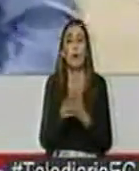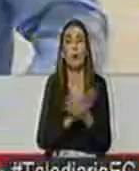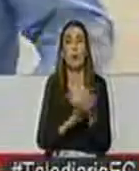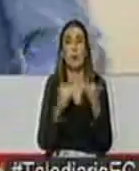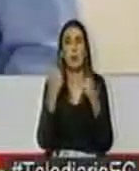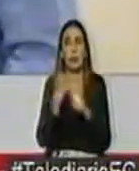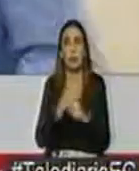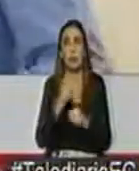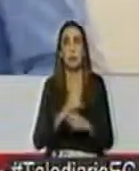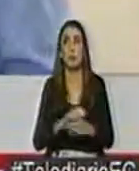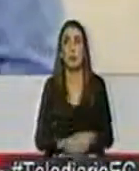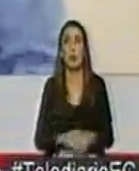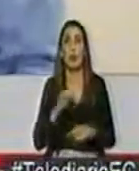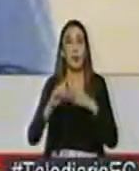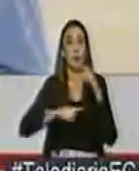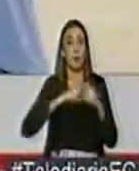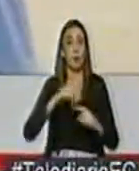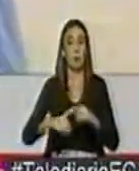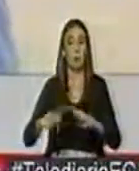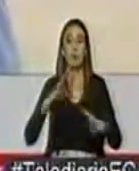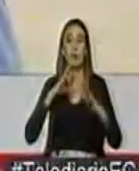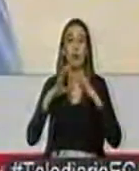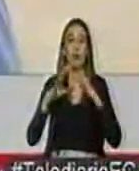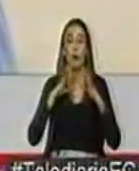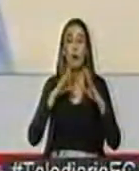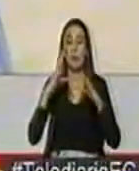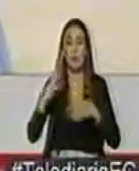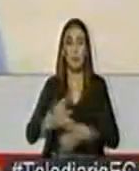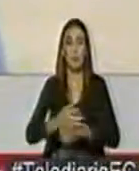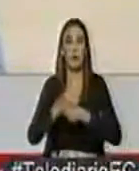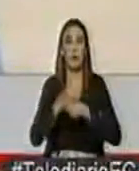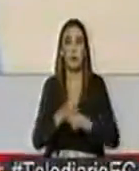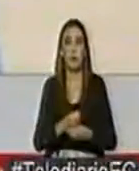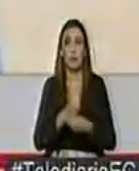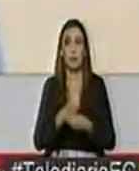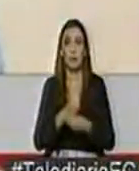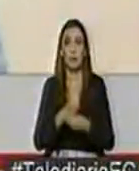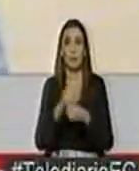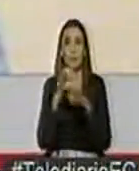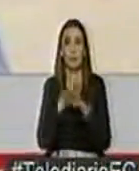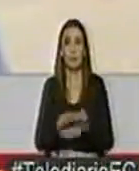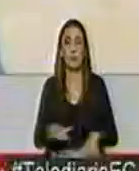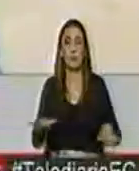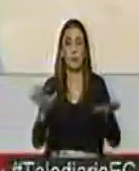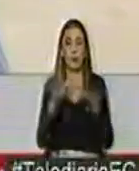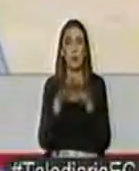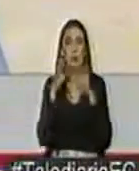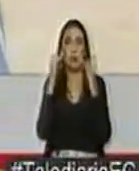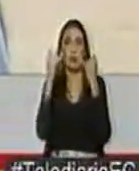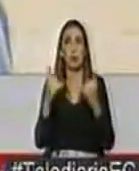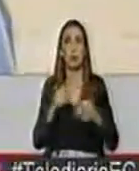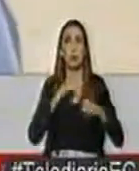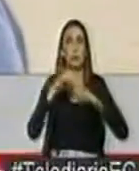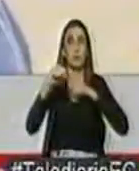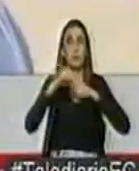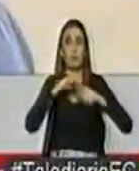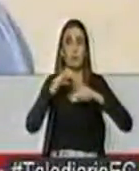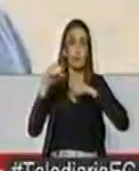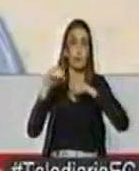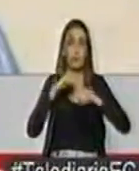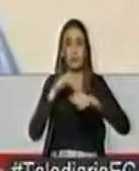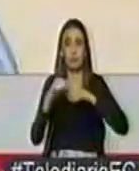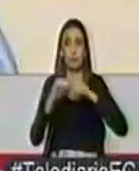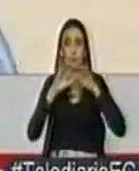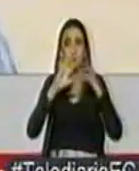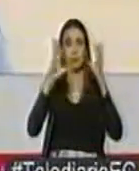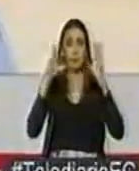de seguridad y cuando hablamos de gobierno en su integralidad, sin duda alguna hay una serie de elementos que nos permite articular una gestión mucho más eficiente, más